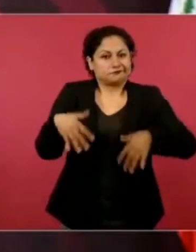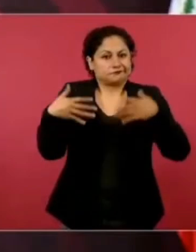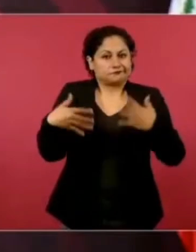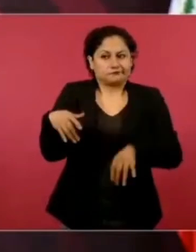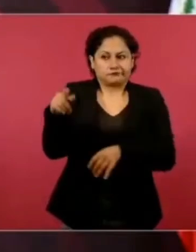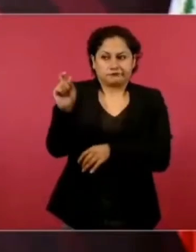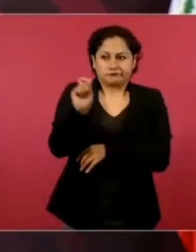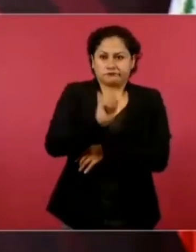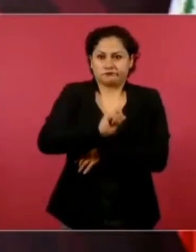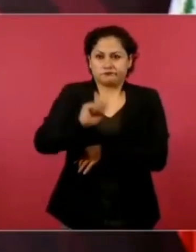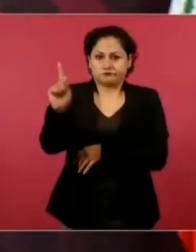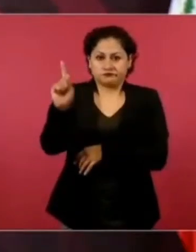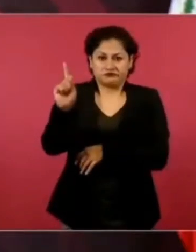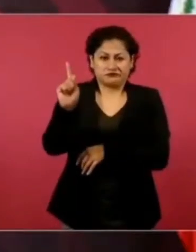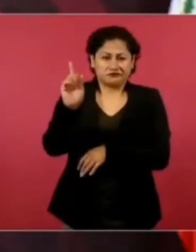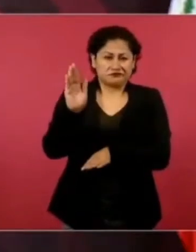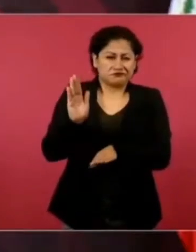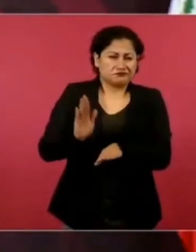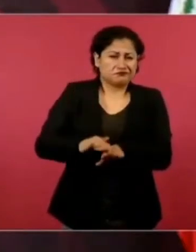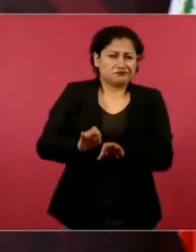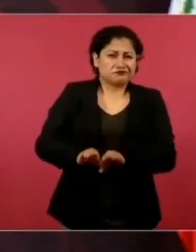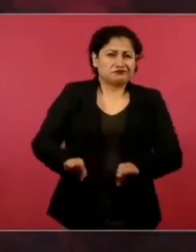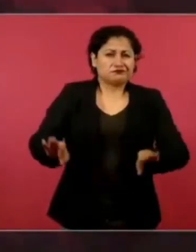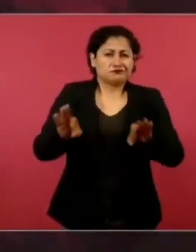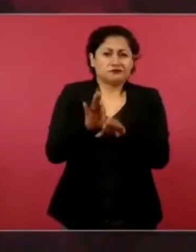más importante, honesto.